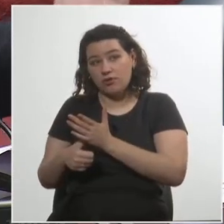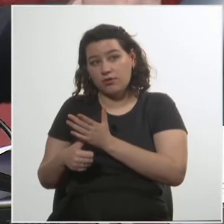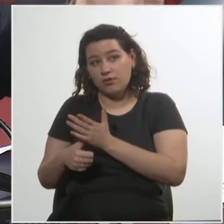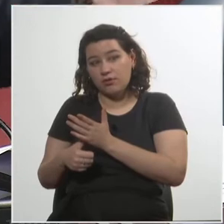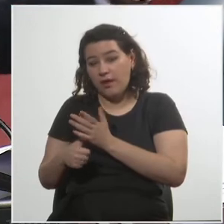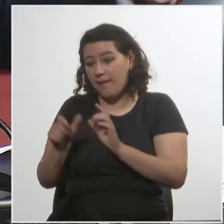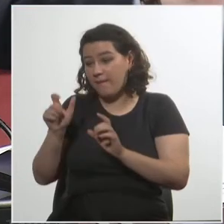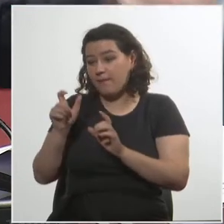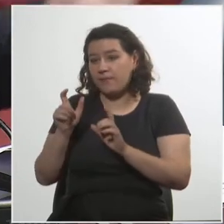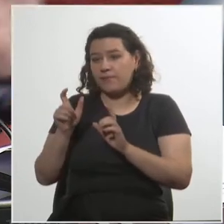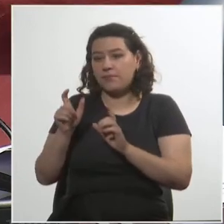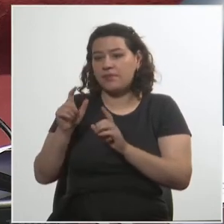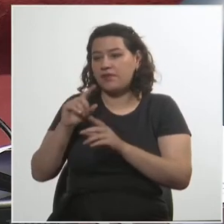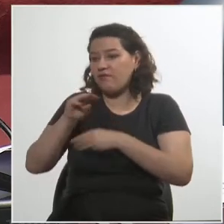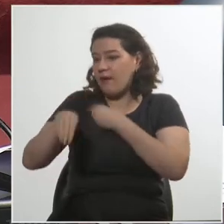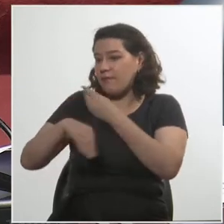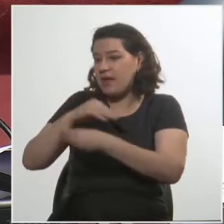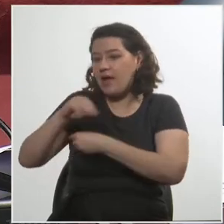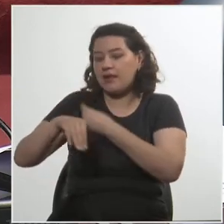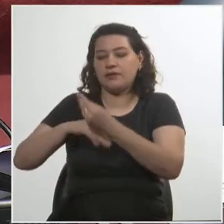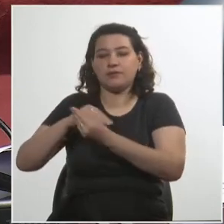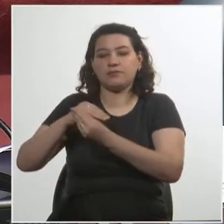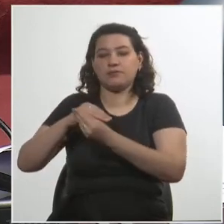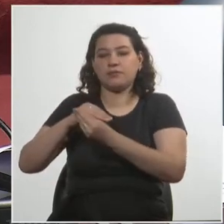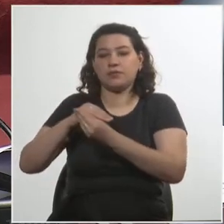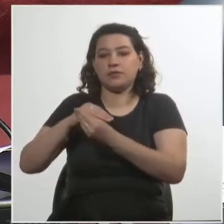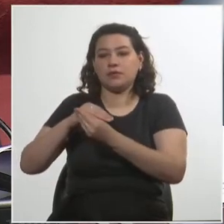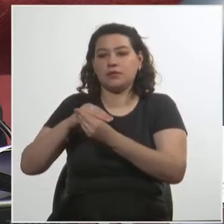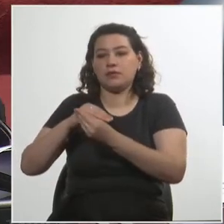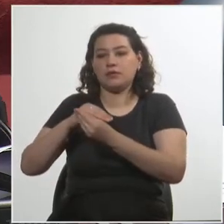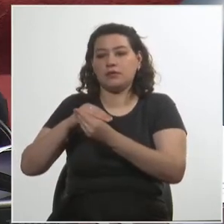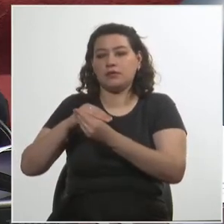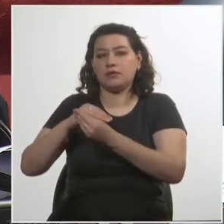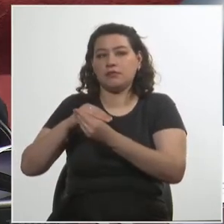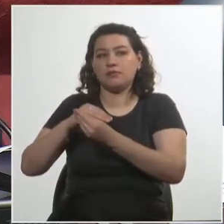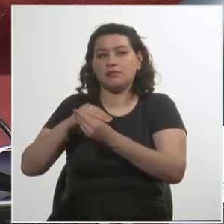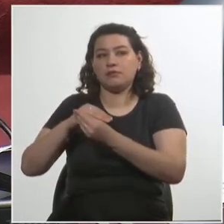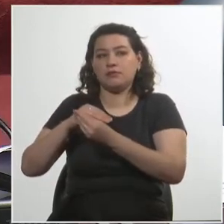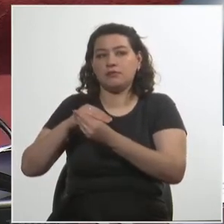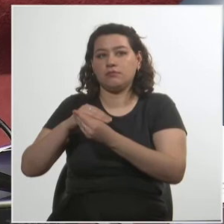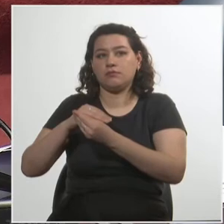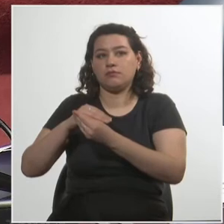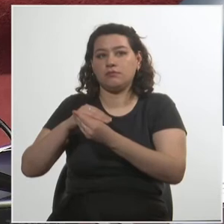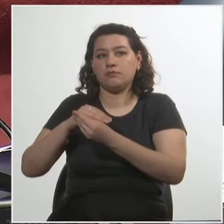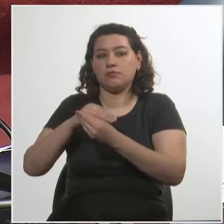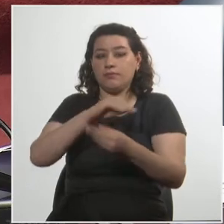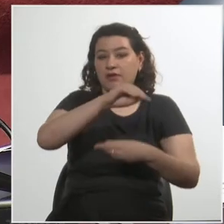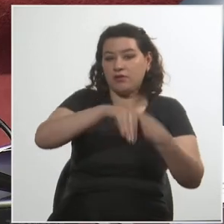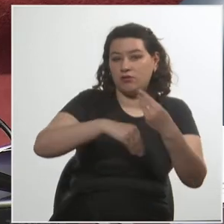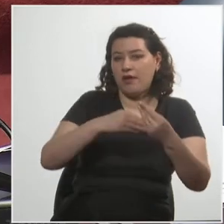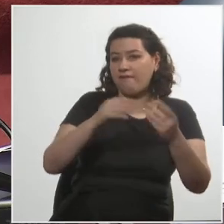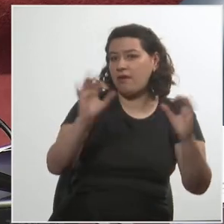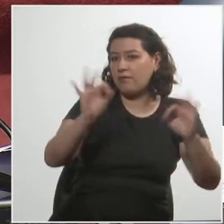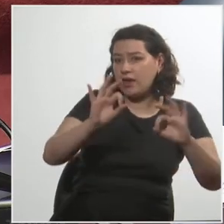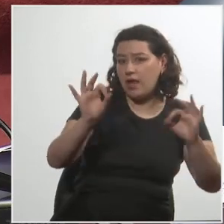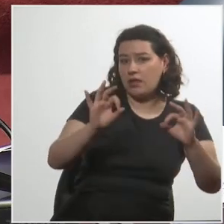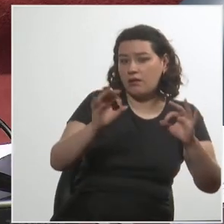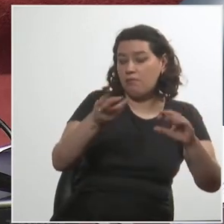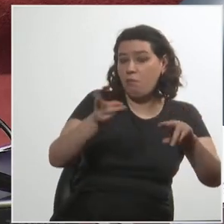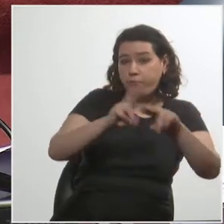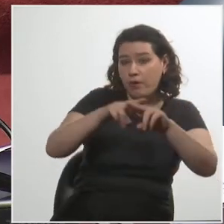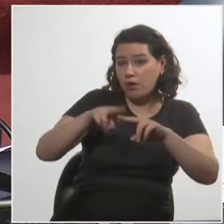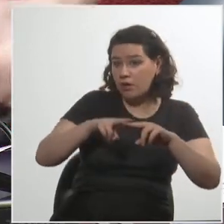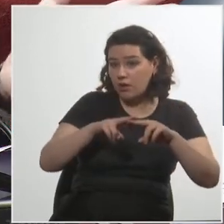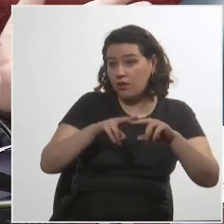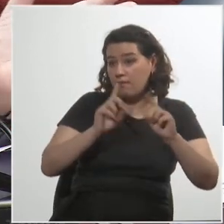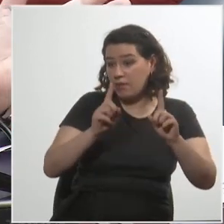aquellos familiares de quienes siendo inocentes Perdieron su vida por ejemplo por